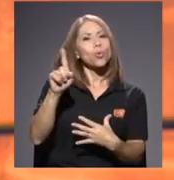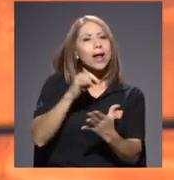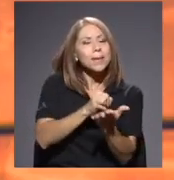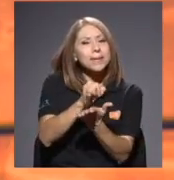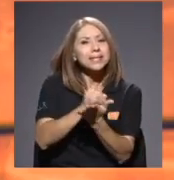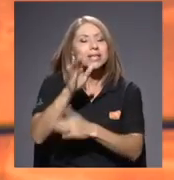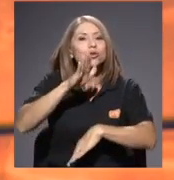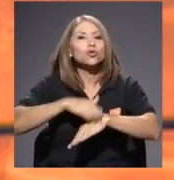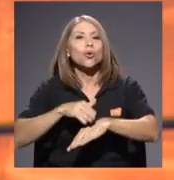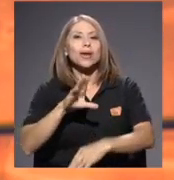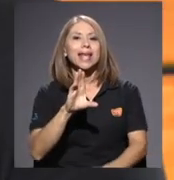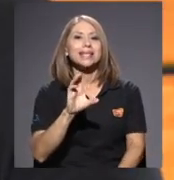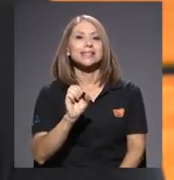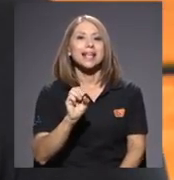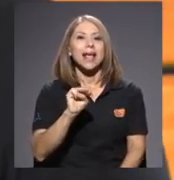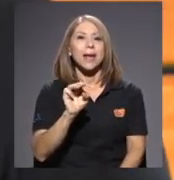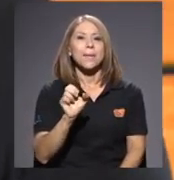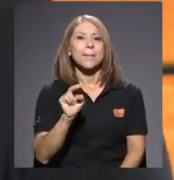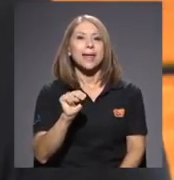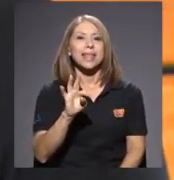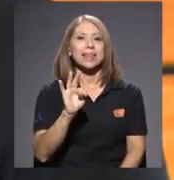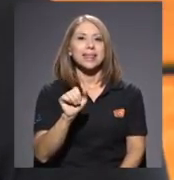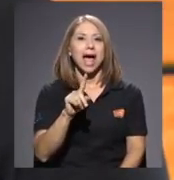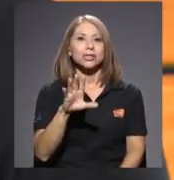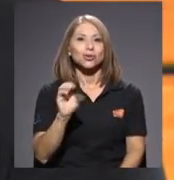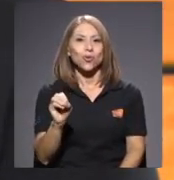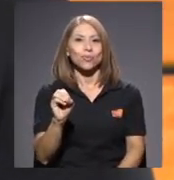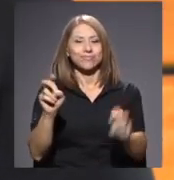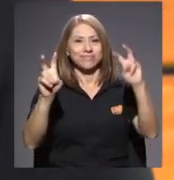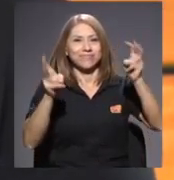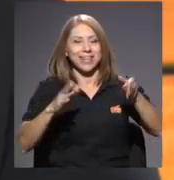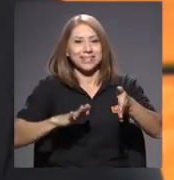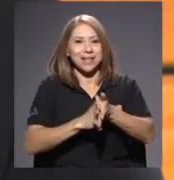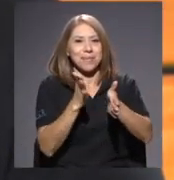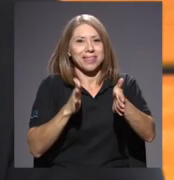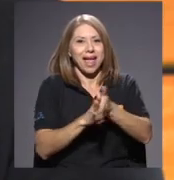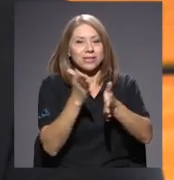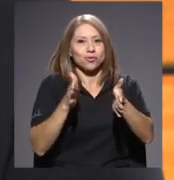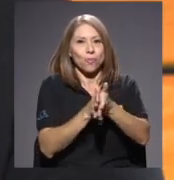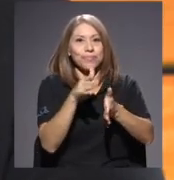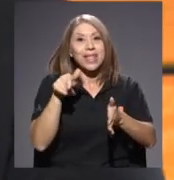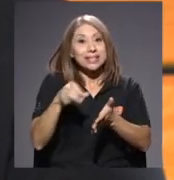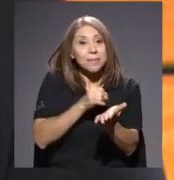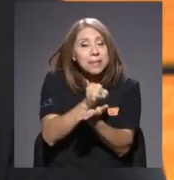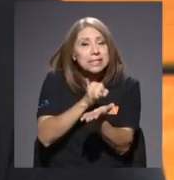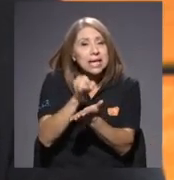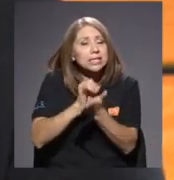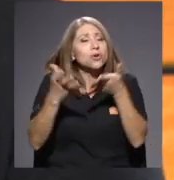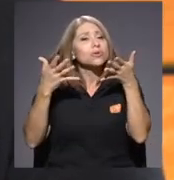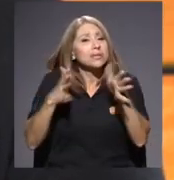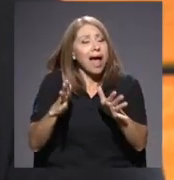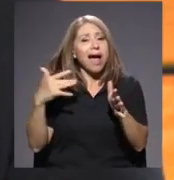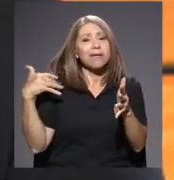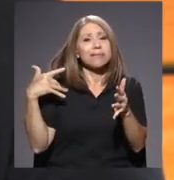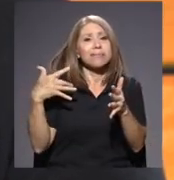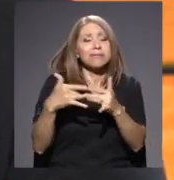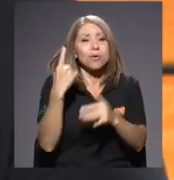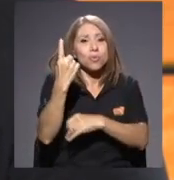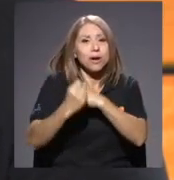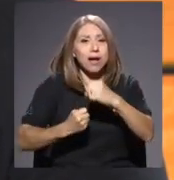el cementazo. Una investigación que ya cumplió un año hace algunos meses y que